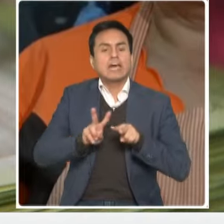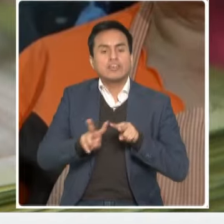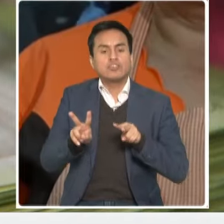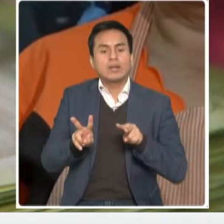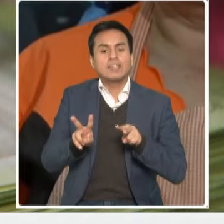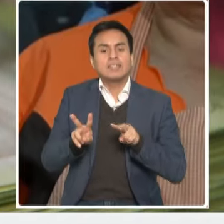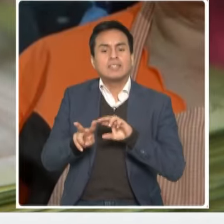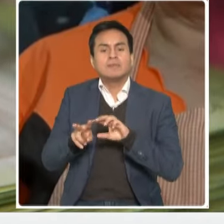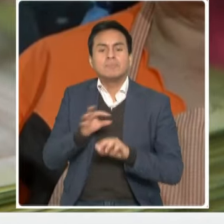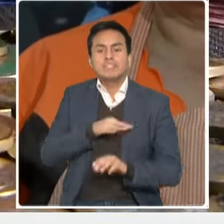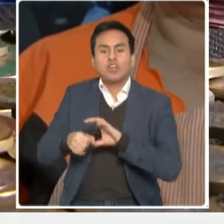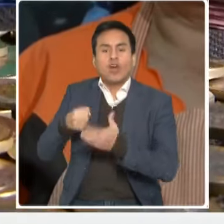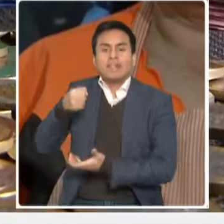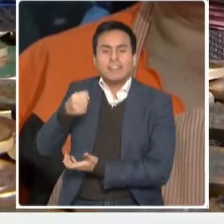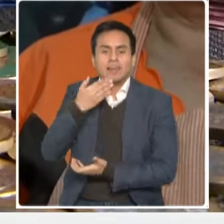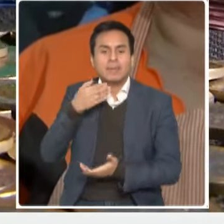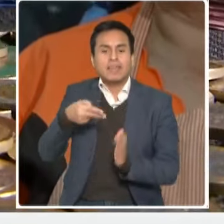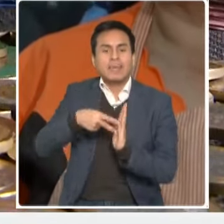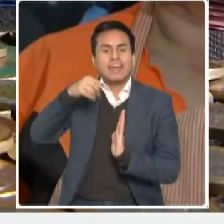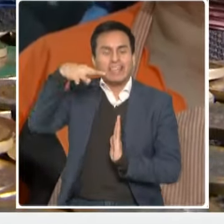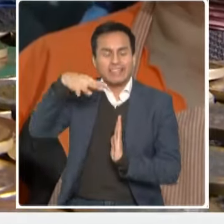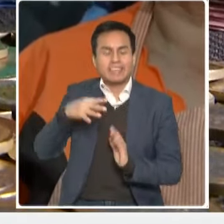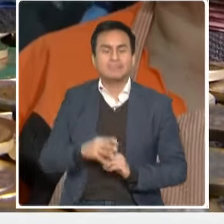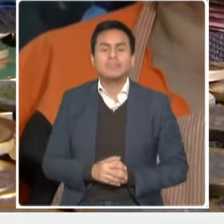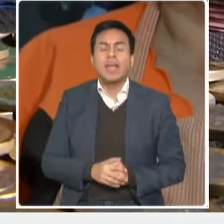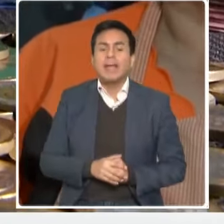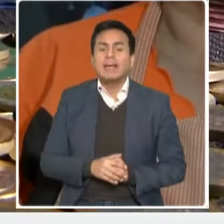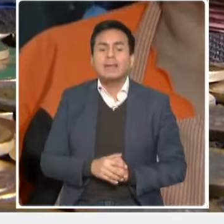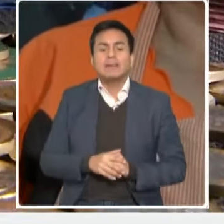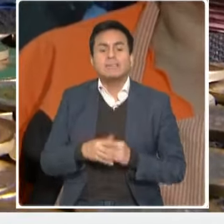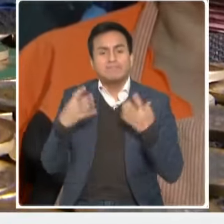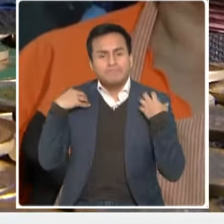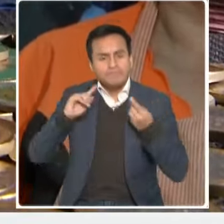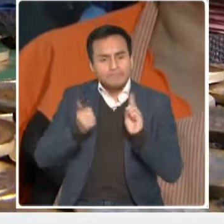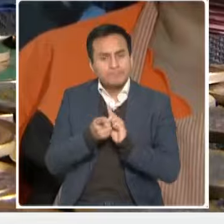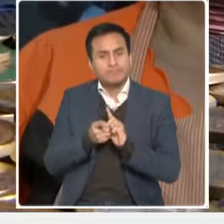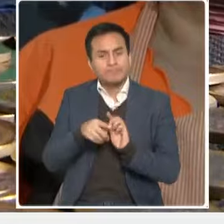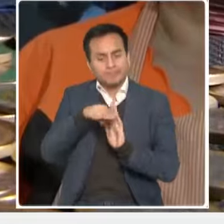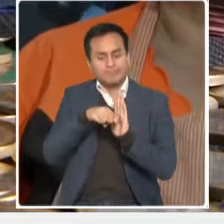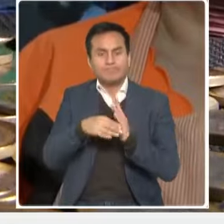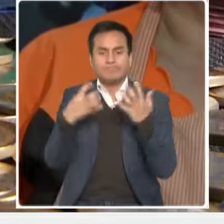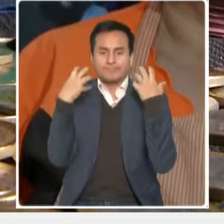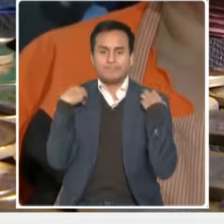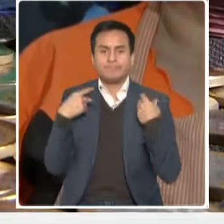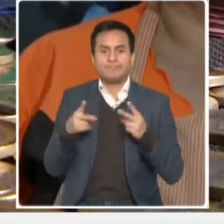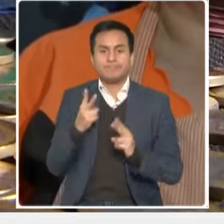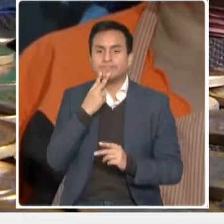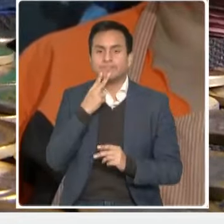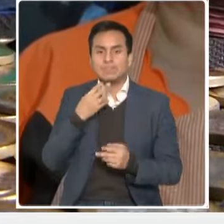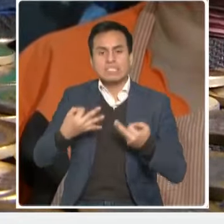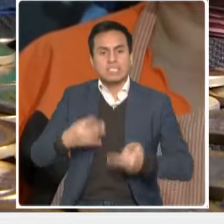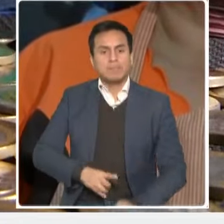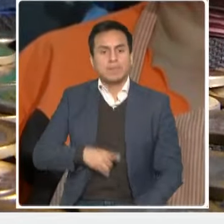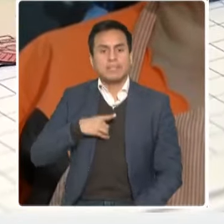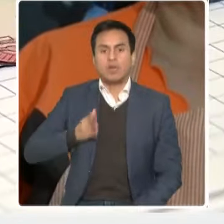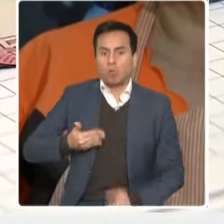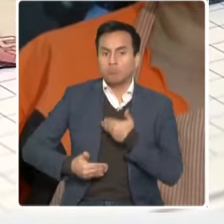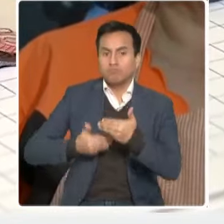entre Hacienda y Energía. La tarea de promover cambios y medidas responsables que permitan vivir dignamente